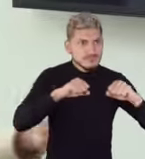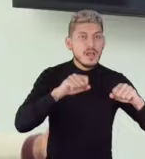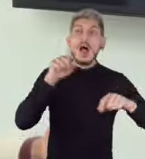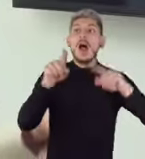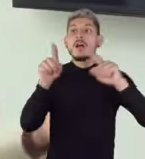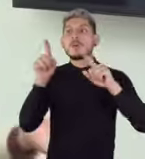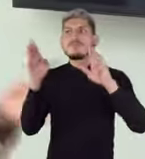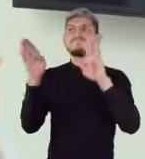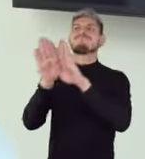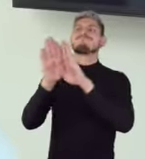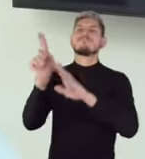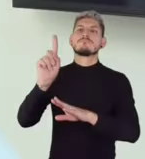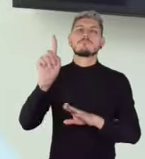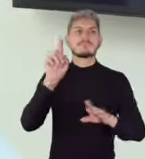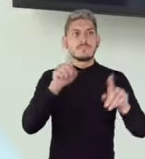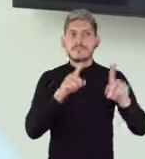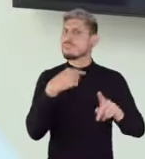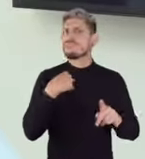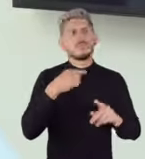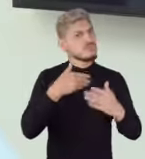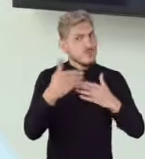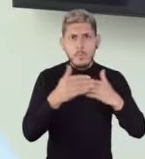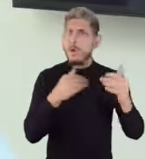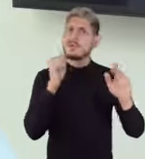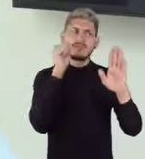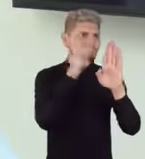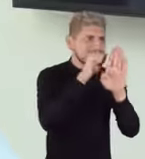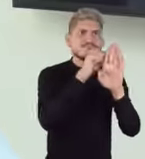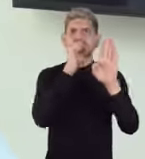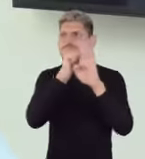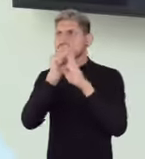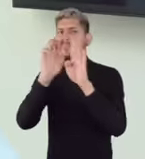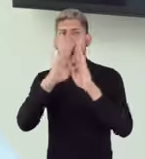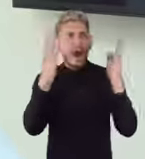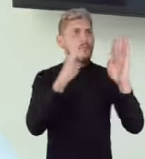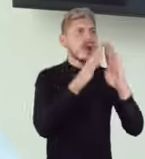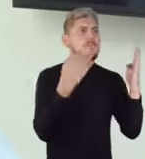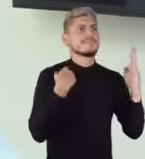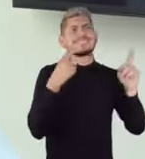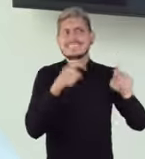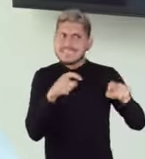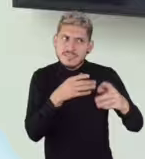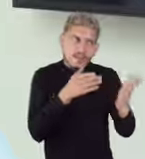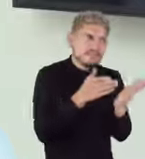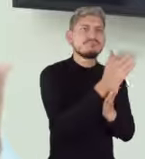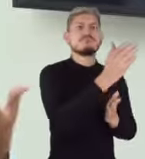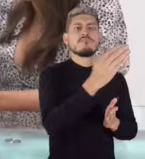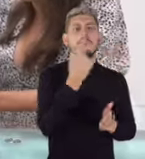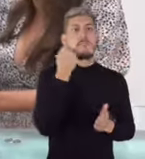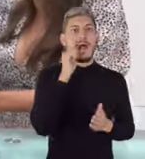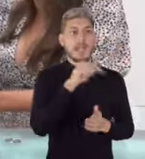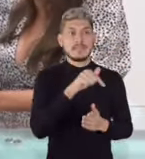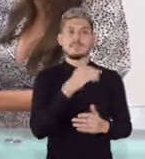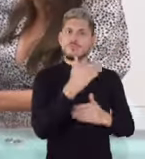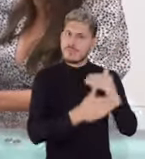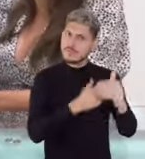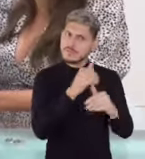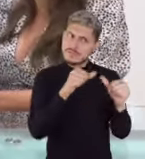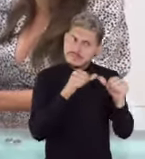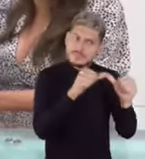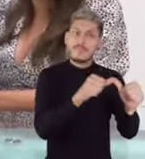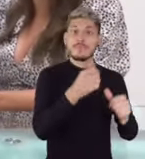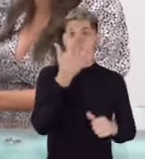sí existimos personas que tenemos buenas intenciones políticamente hablando y que queremos servir de verdad. Pero buenas acciones también, no